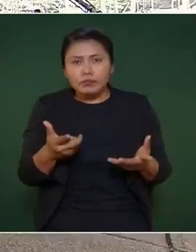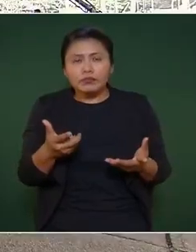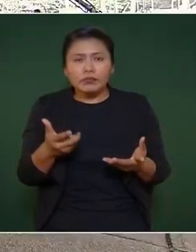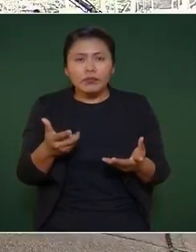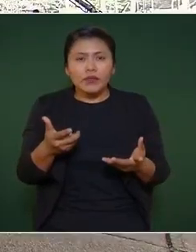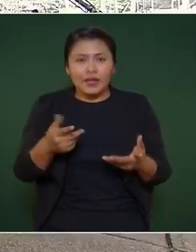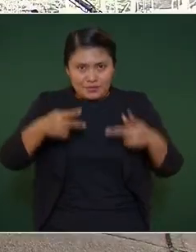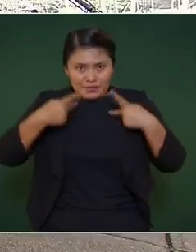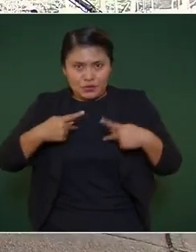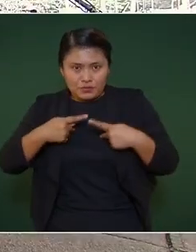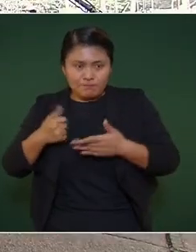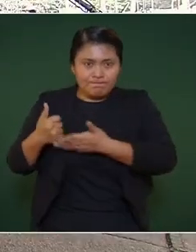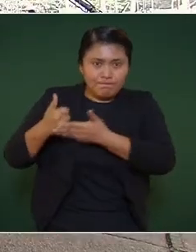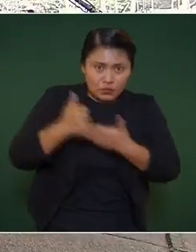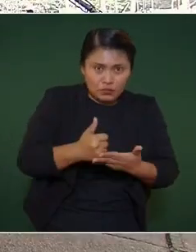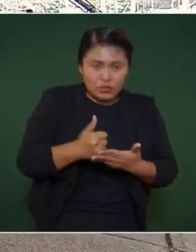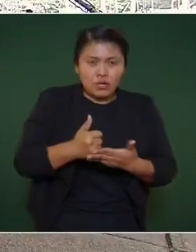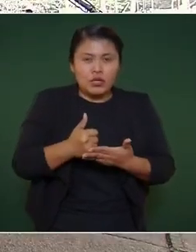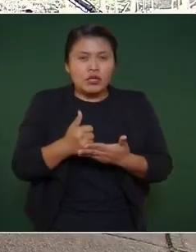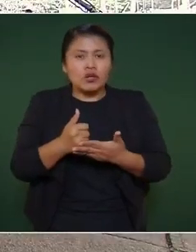ponga la parte